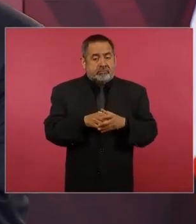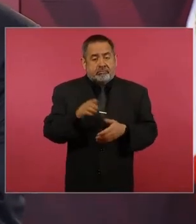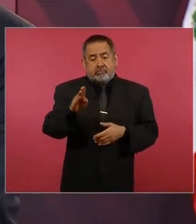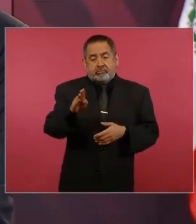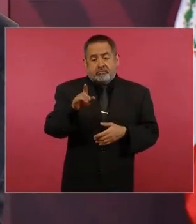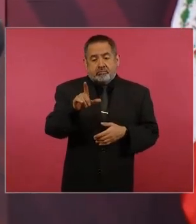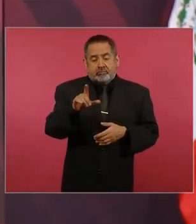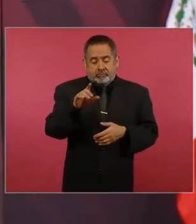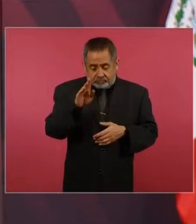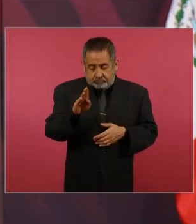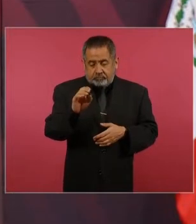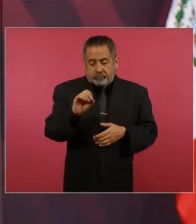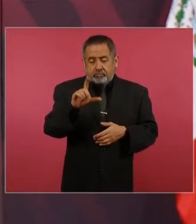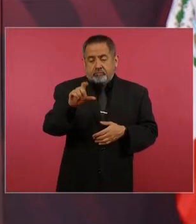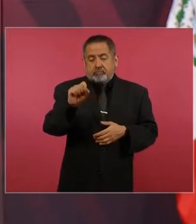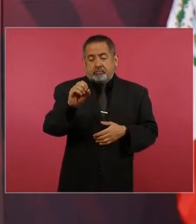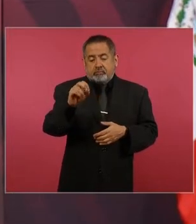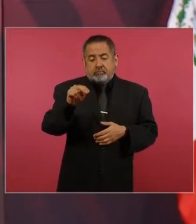Bolsonaro